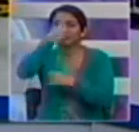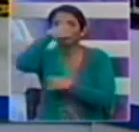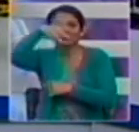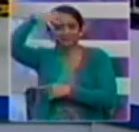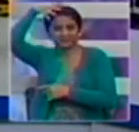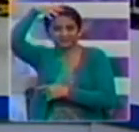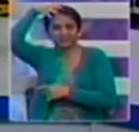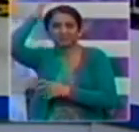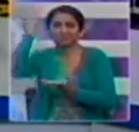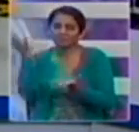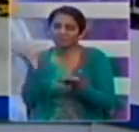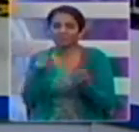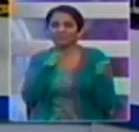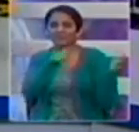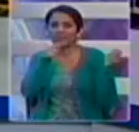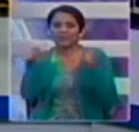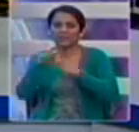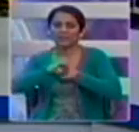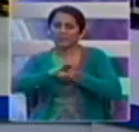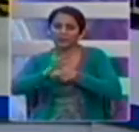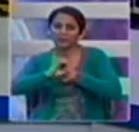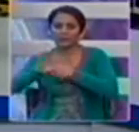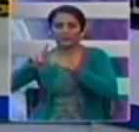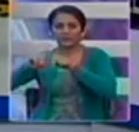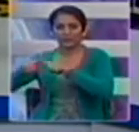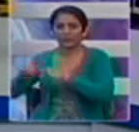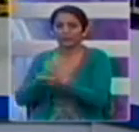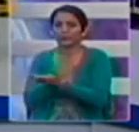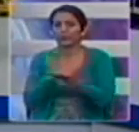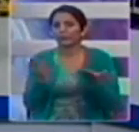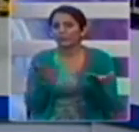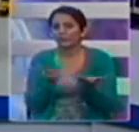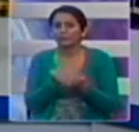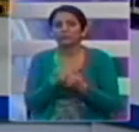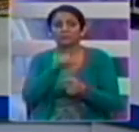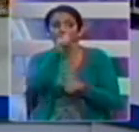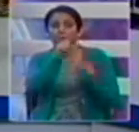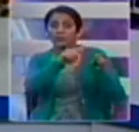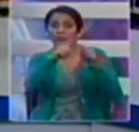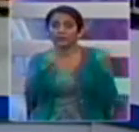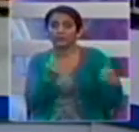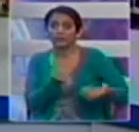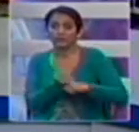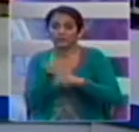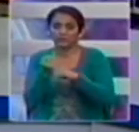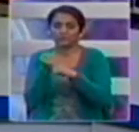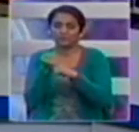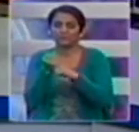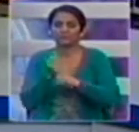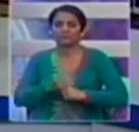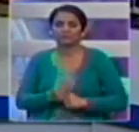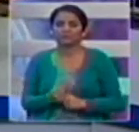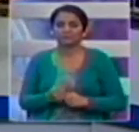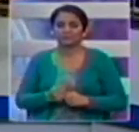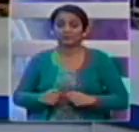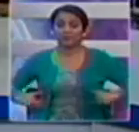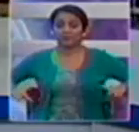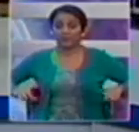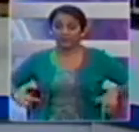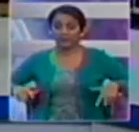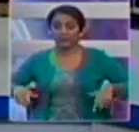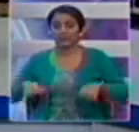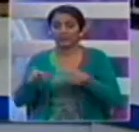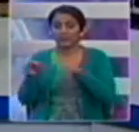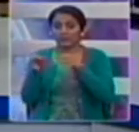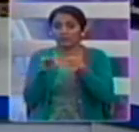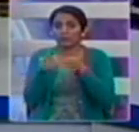varias actividades de campaña. Una de ellas fue la concentración con simpatizantes del oficialismo. En ese espacio, Moreno aseveró que hay que